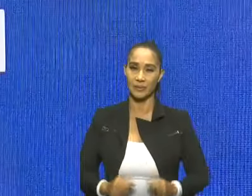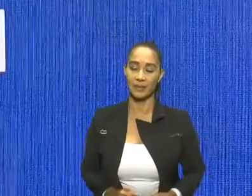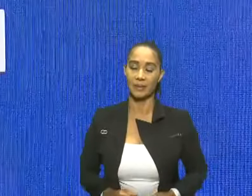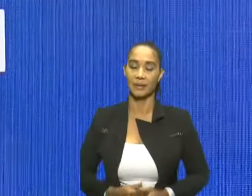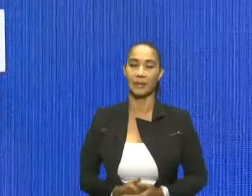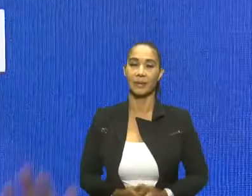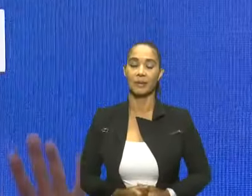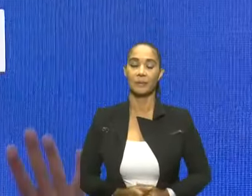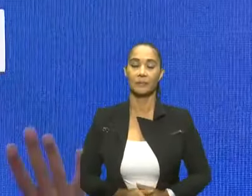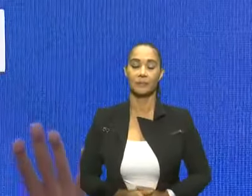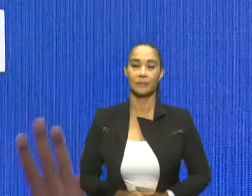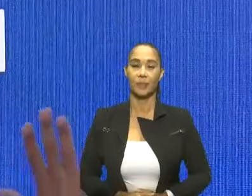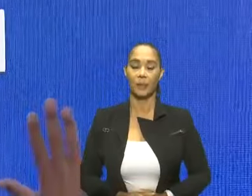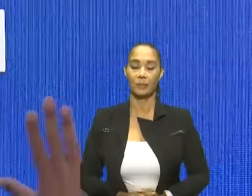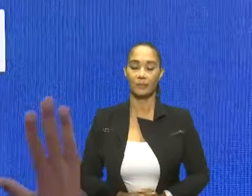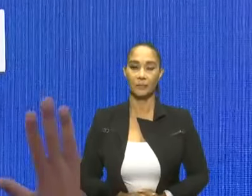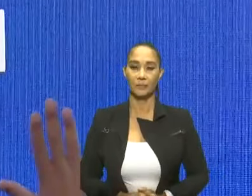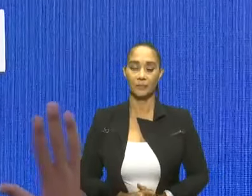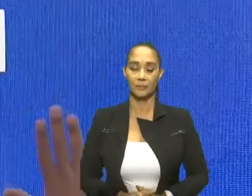presidente.